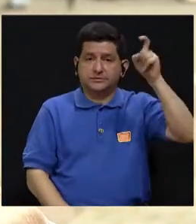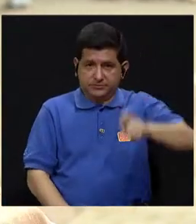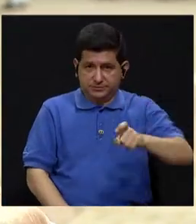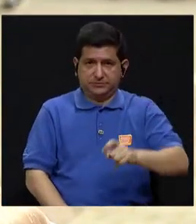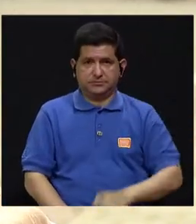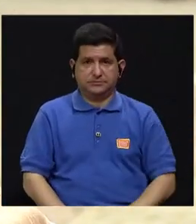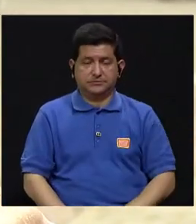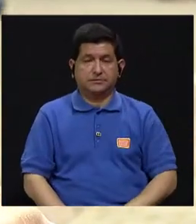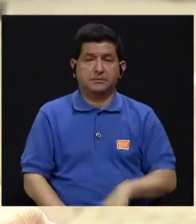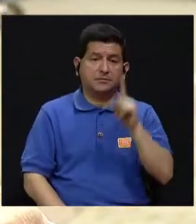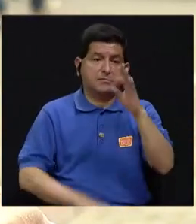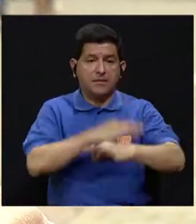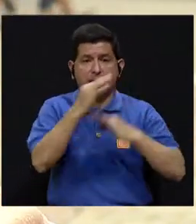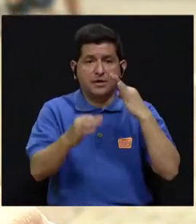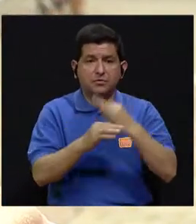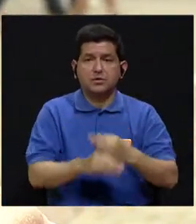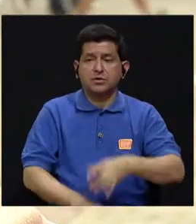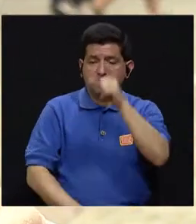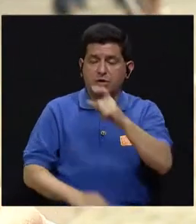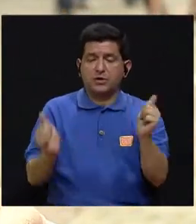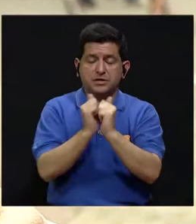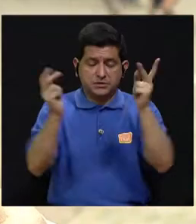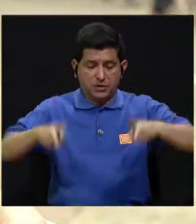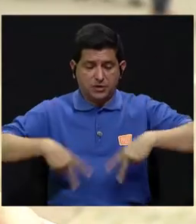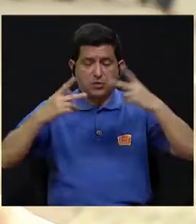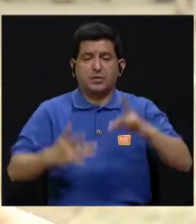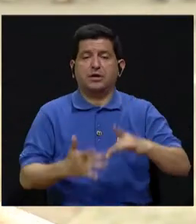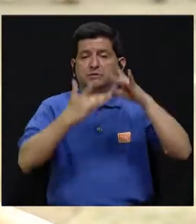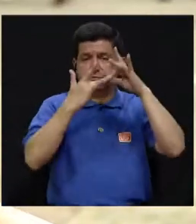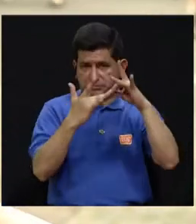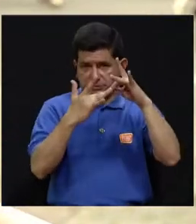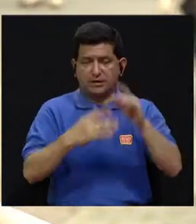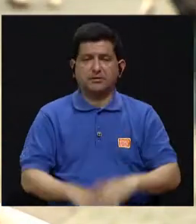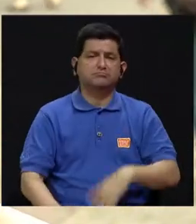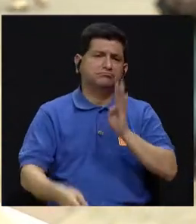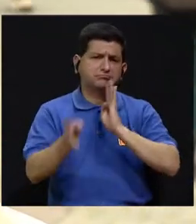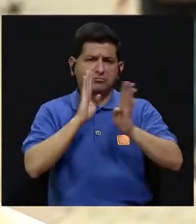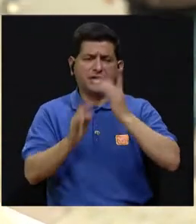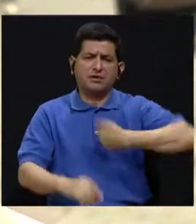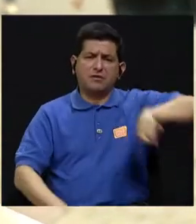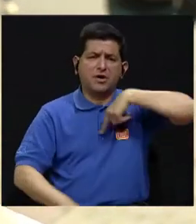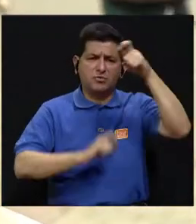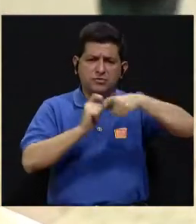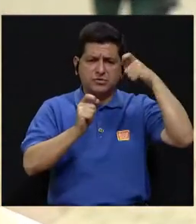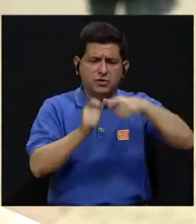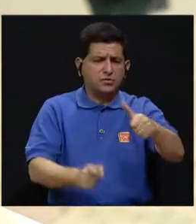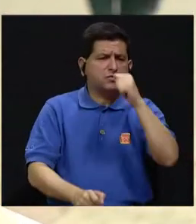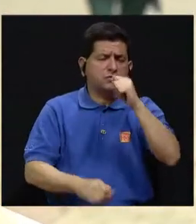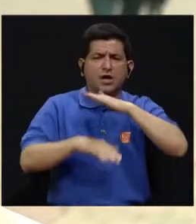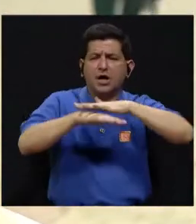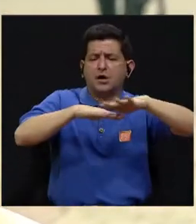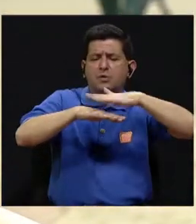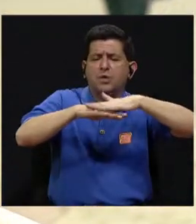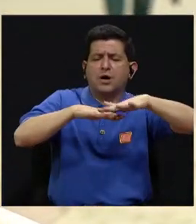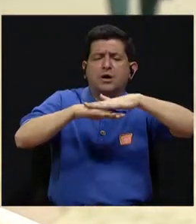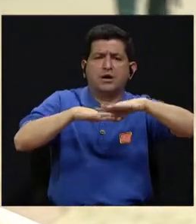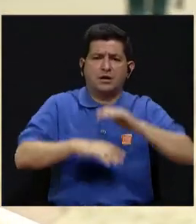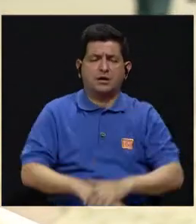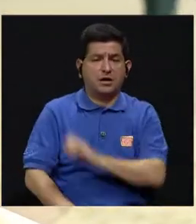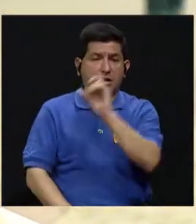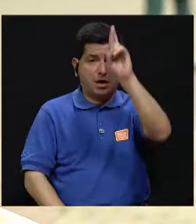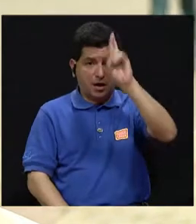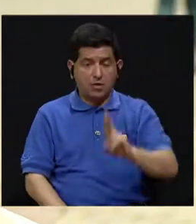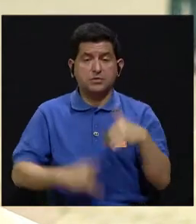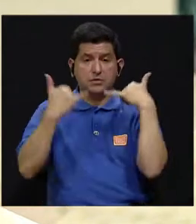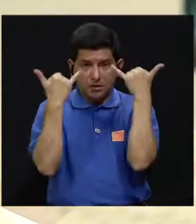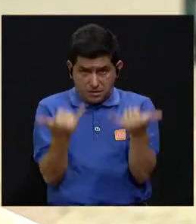necesidad para algún organismo vivo en particular. Cuando hablamos específicamente de aguas superficiales, en